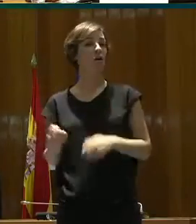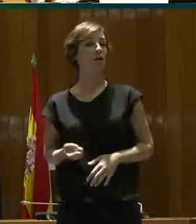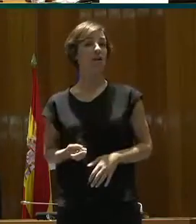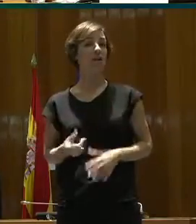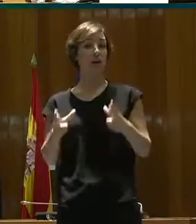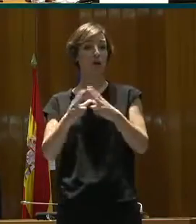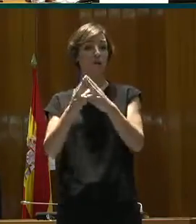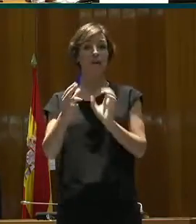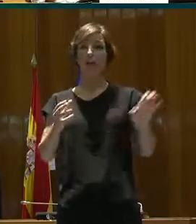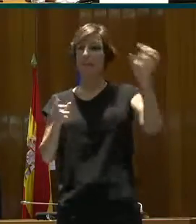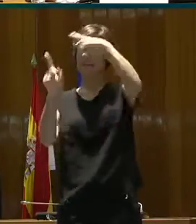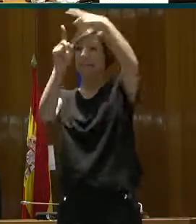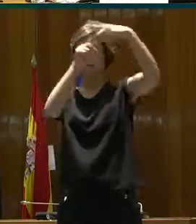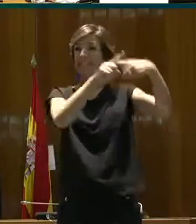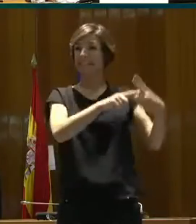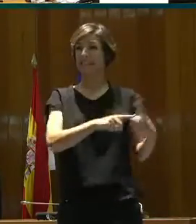formamos parte,